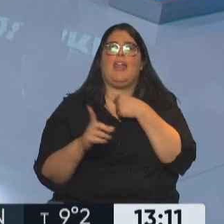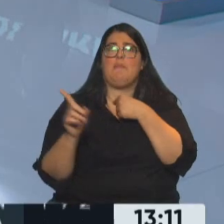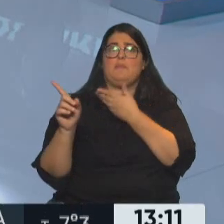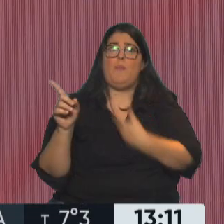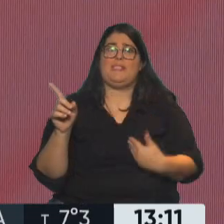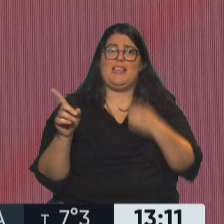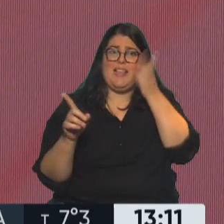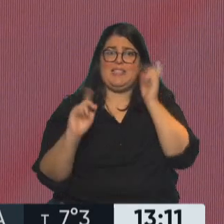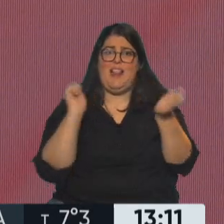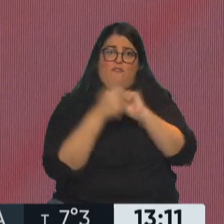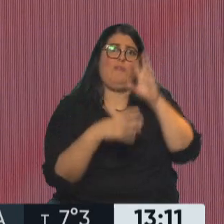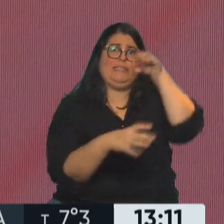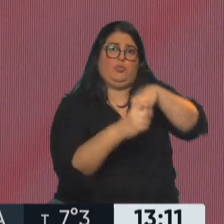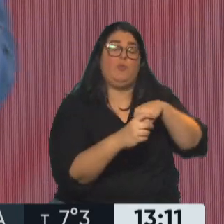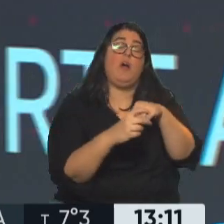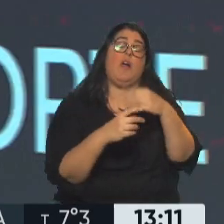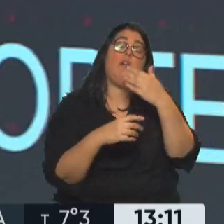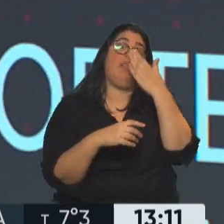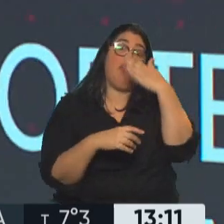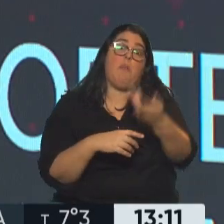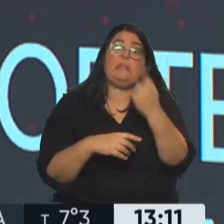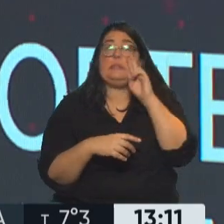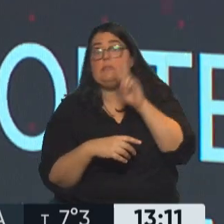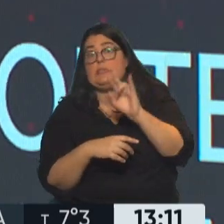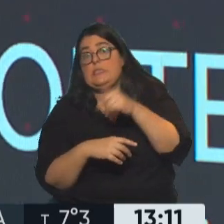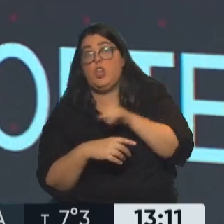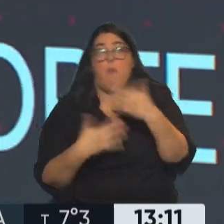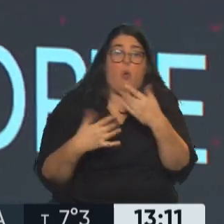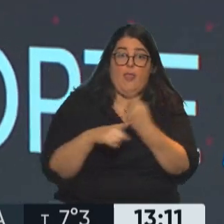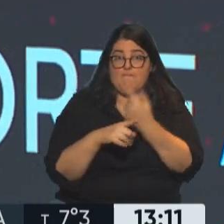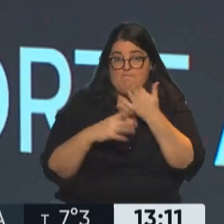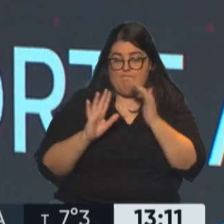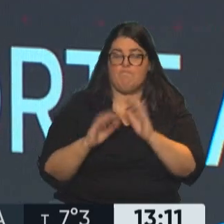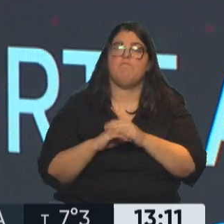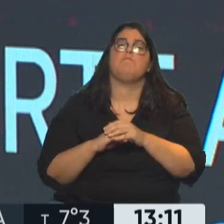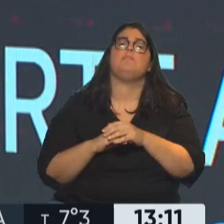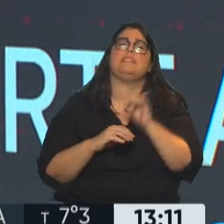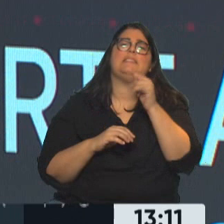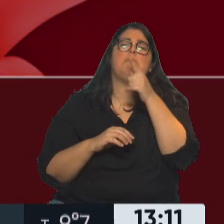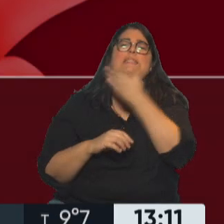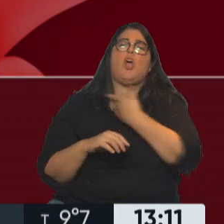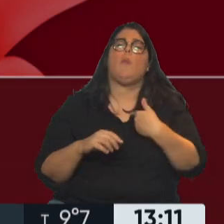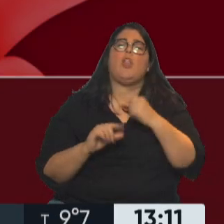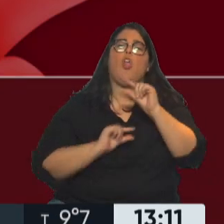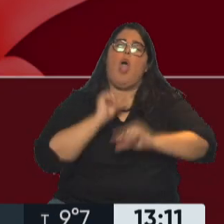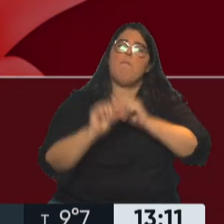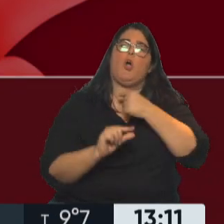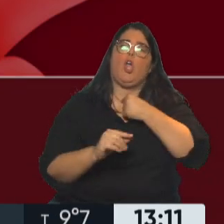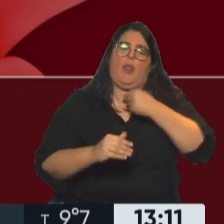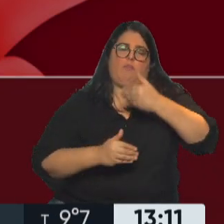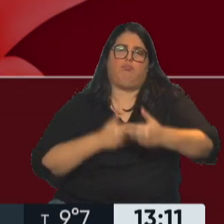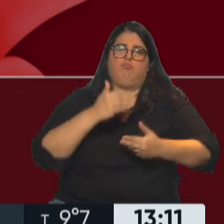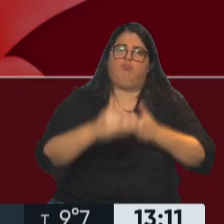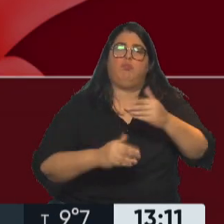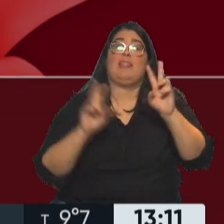de Chile. Después hay que ver si la puede concretar, ¿no? Sí, pareciera que hay como una intención del gobierno de ir avanzando en los temas por los cuales